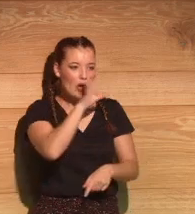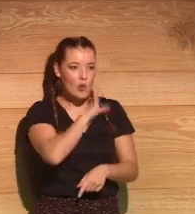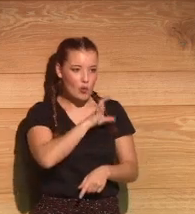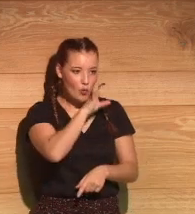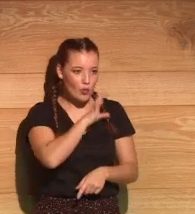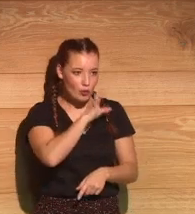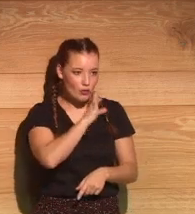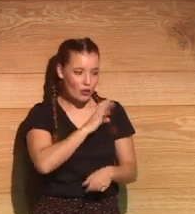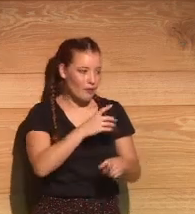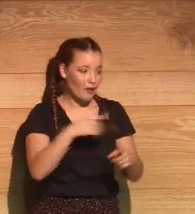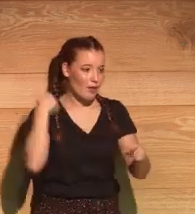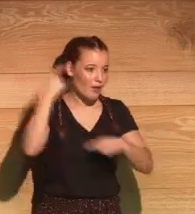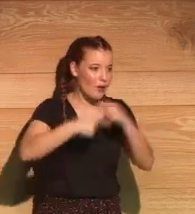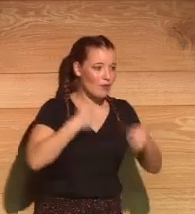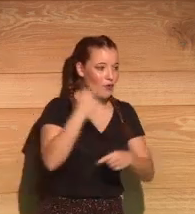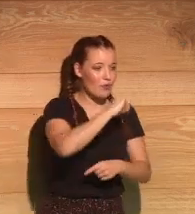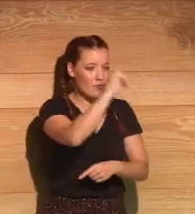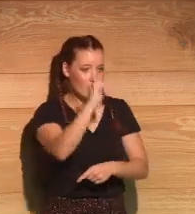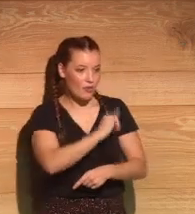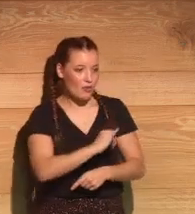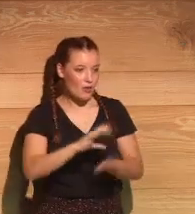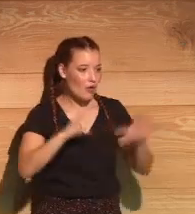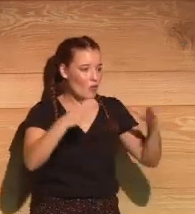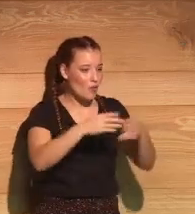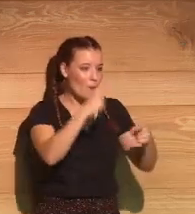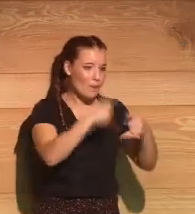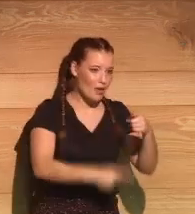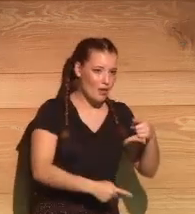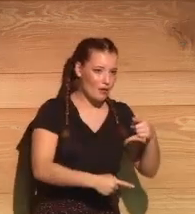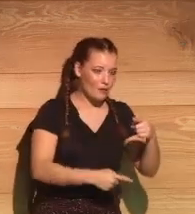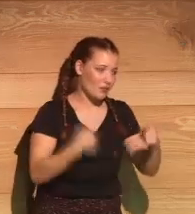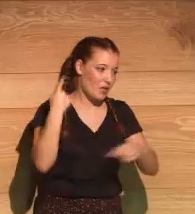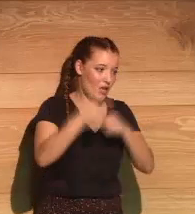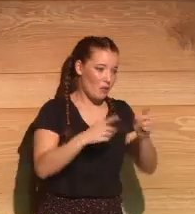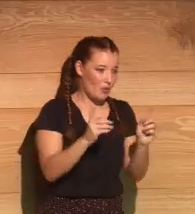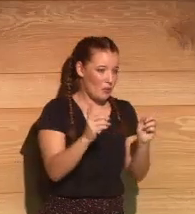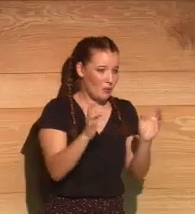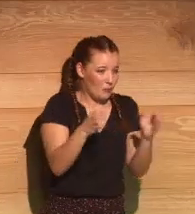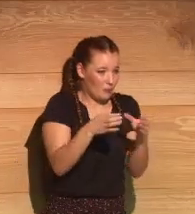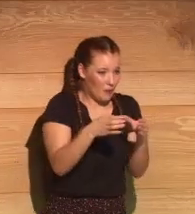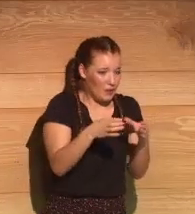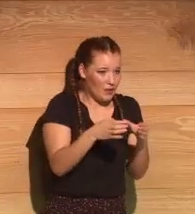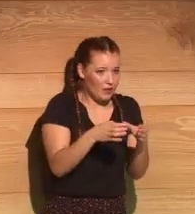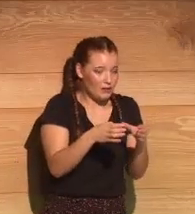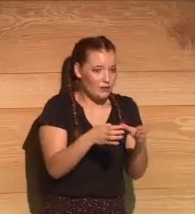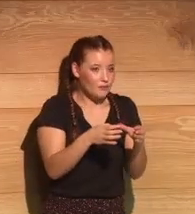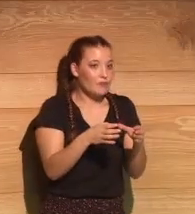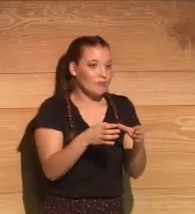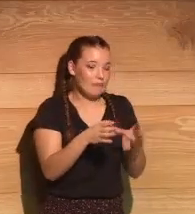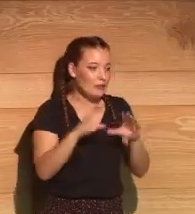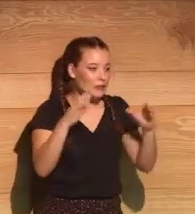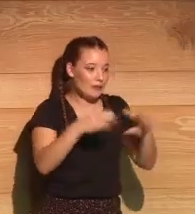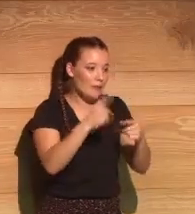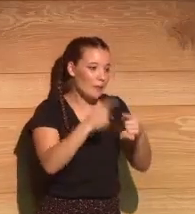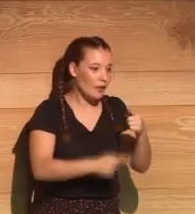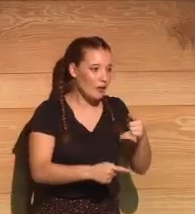generación Z de clase media, que es una zona muy pequeña, y si es que convenimos en que la clase media, lo que quiera que sea,